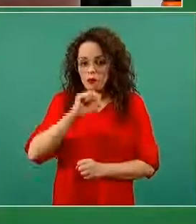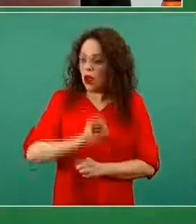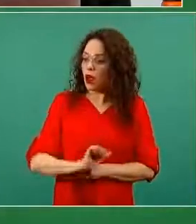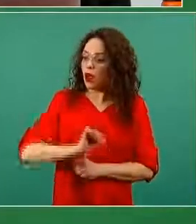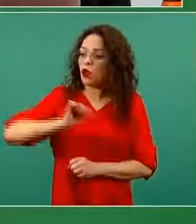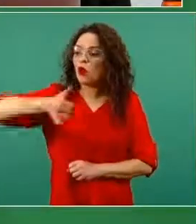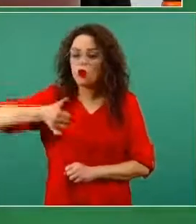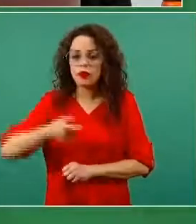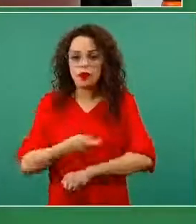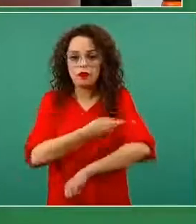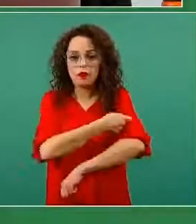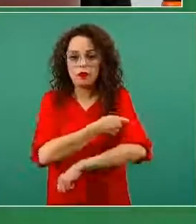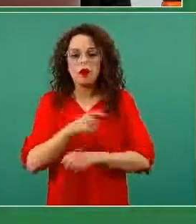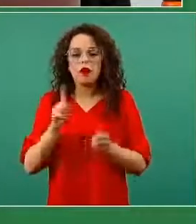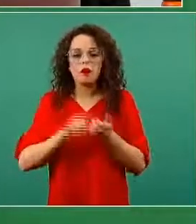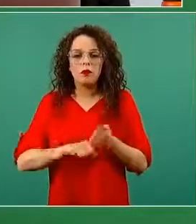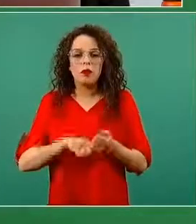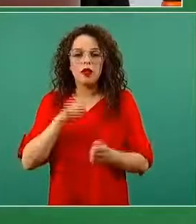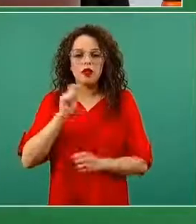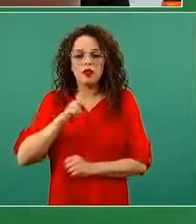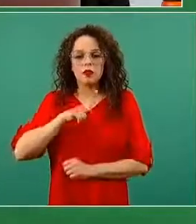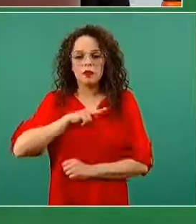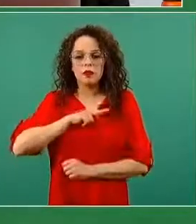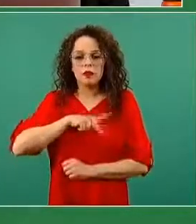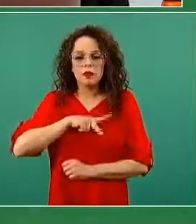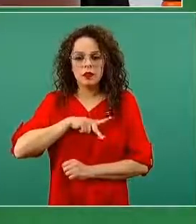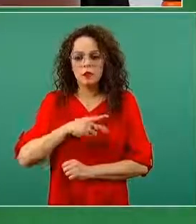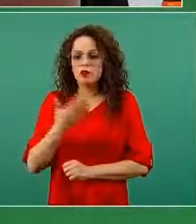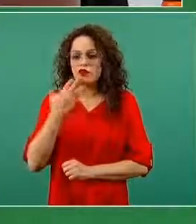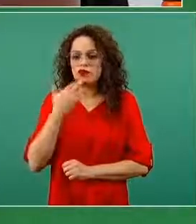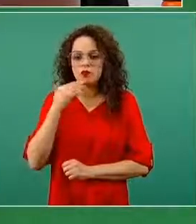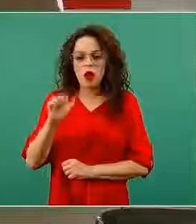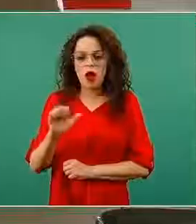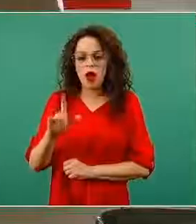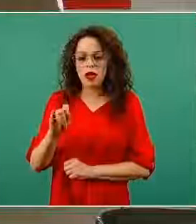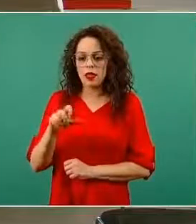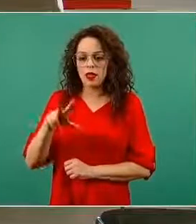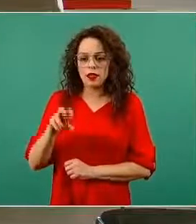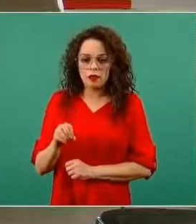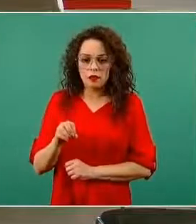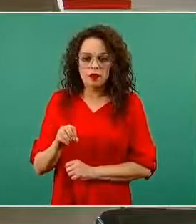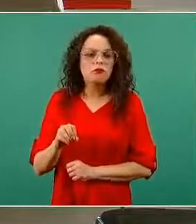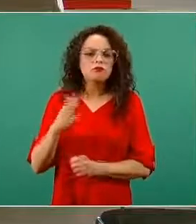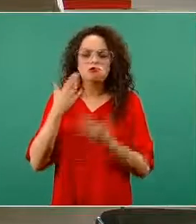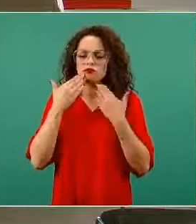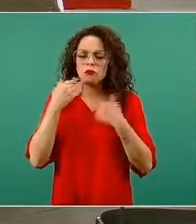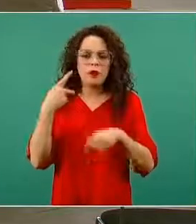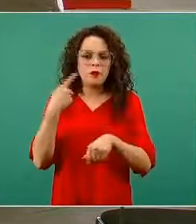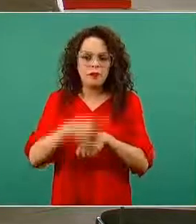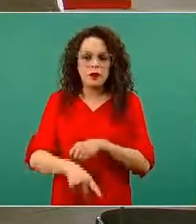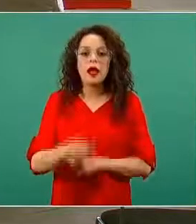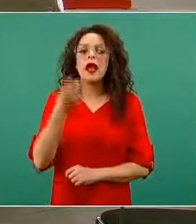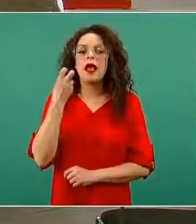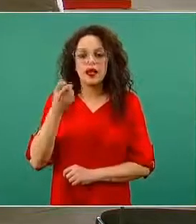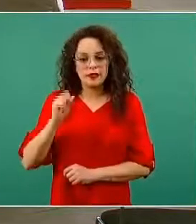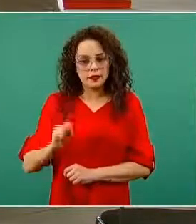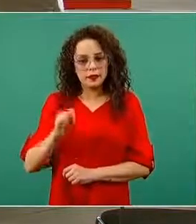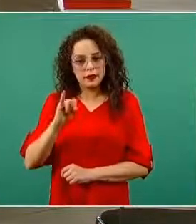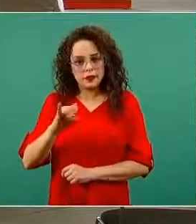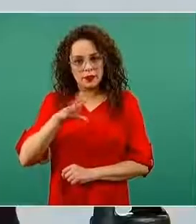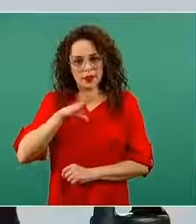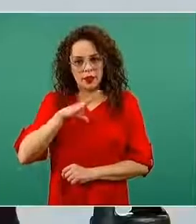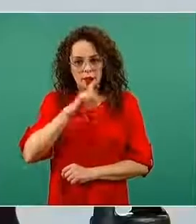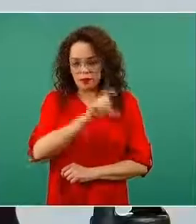vacunas de virus inactivados y no representan un riesgo, es que entran este tipo de vacunas